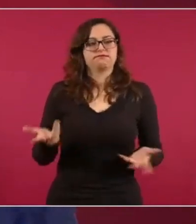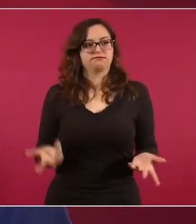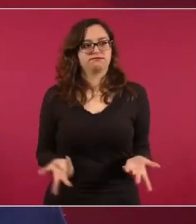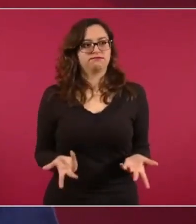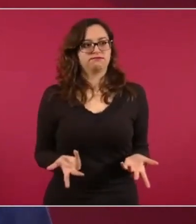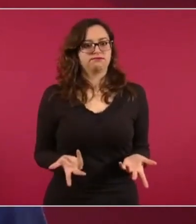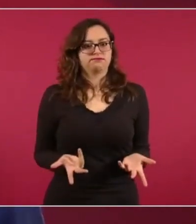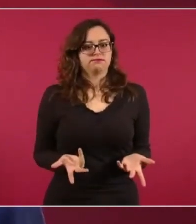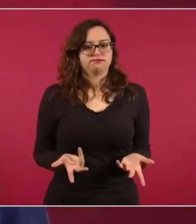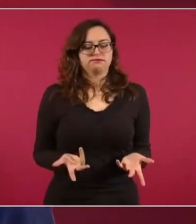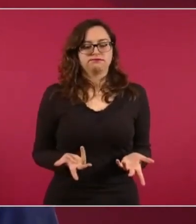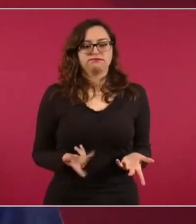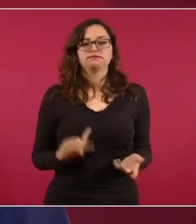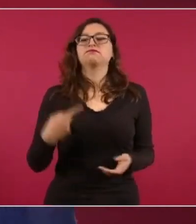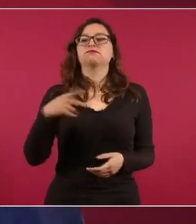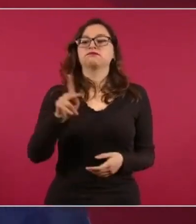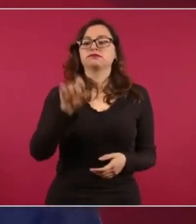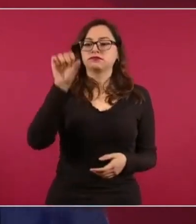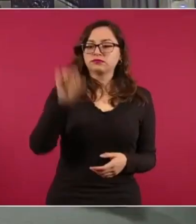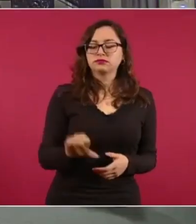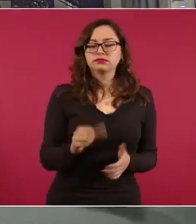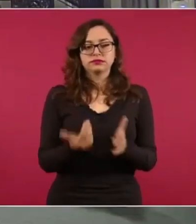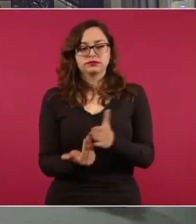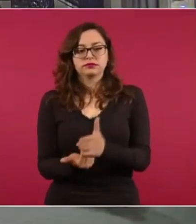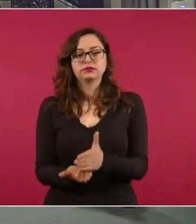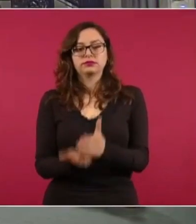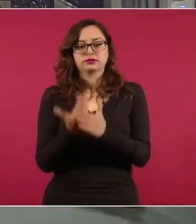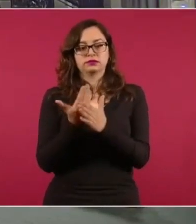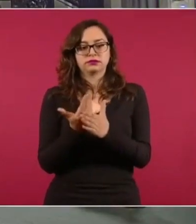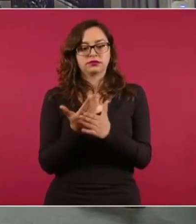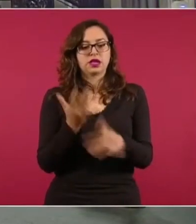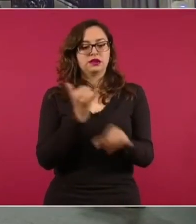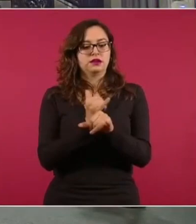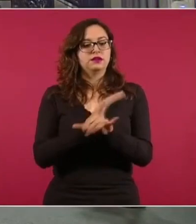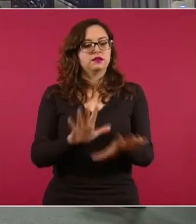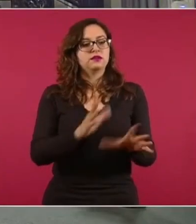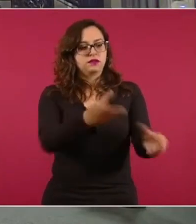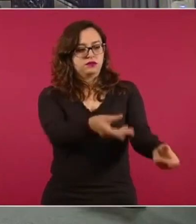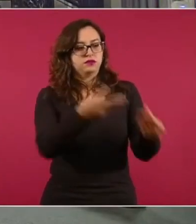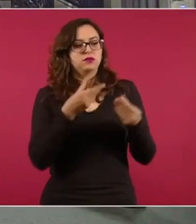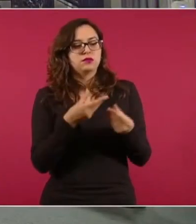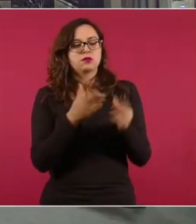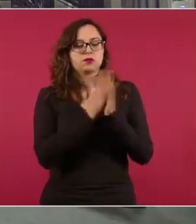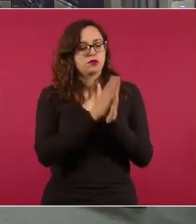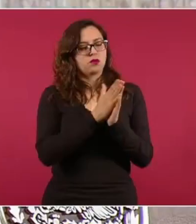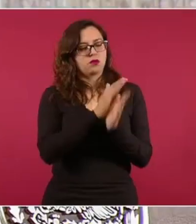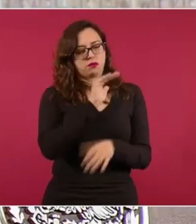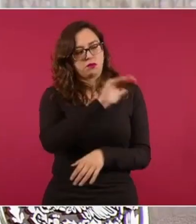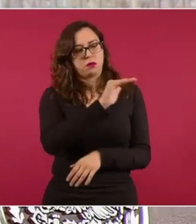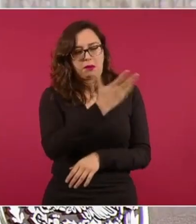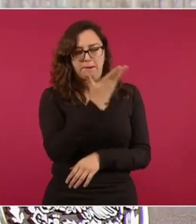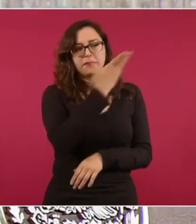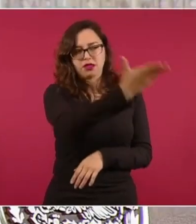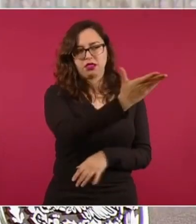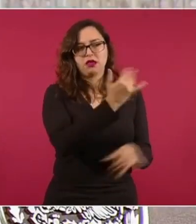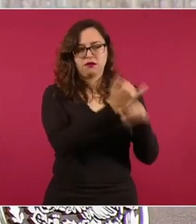Pero hoy en la mañana me entrega un informe, a ver si nos los pasa,